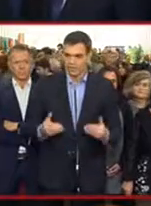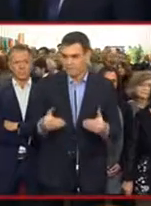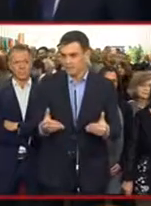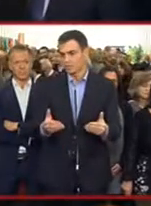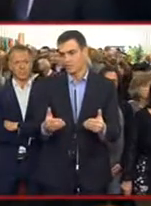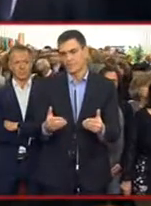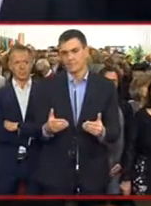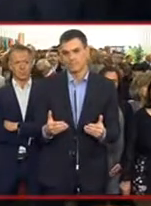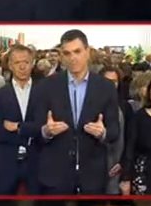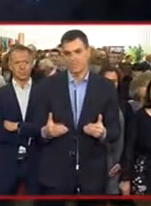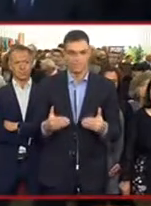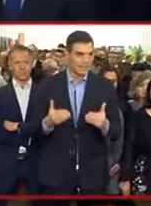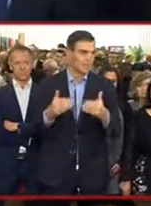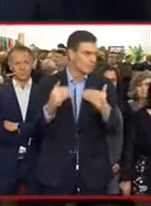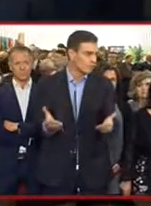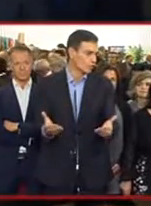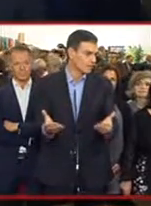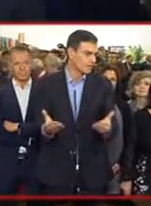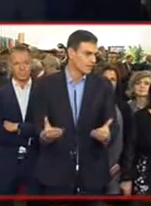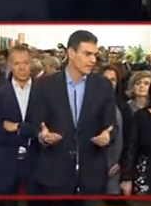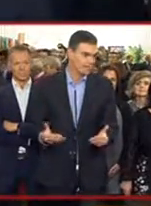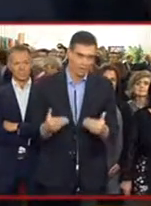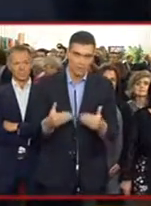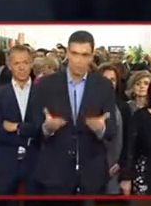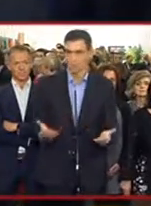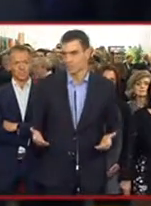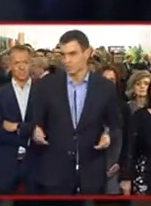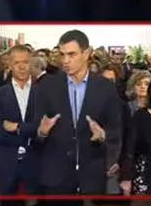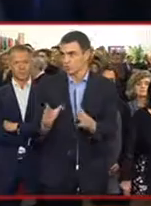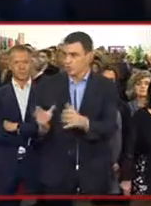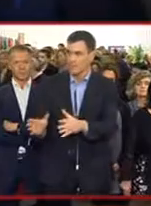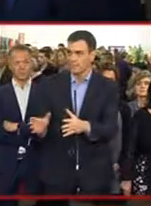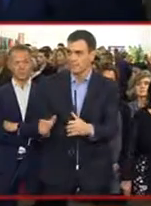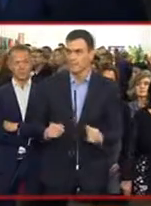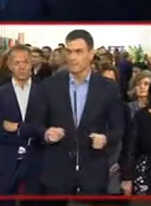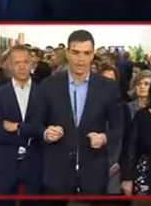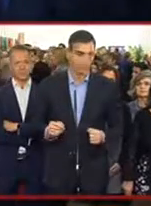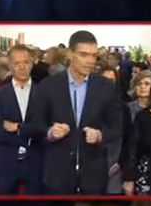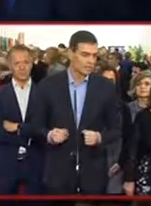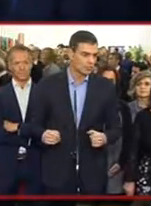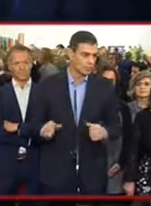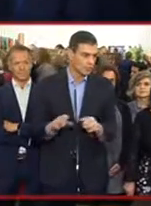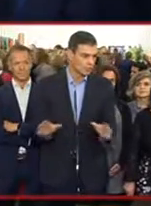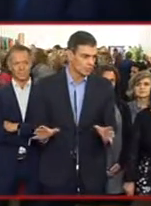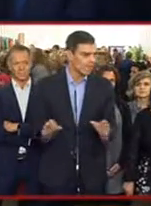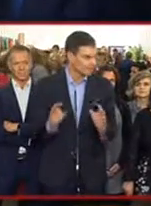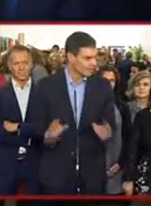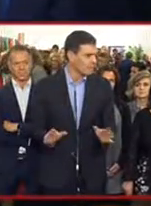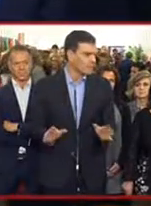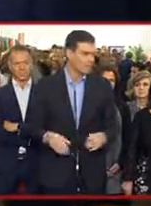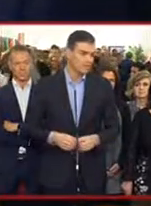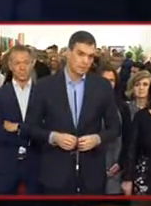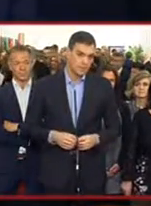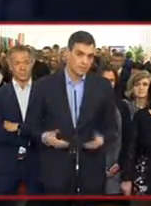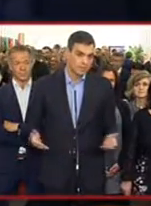lo que defiende el Partido Socialista es mirar hacia el futuro y forjar nuevos consensos, no solamente para actualizar nuestro modelo territorial, que